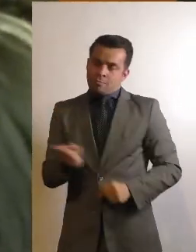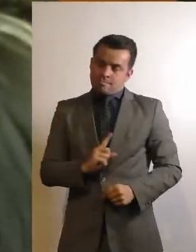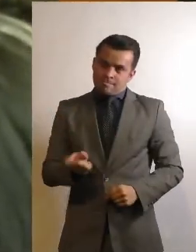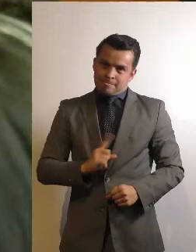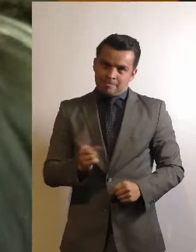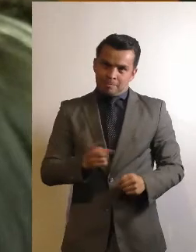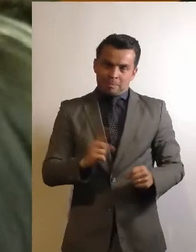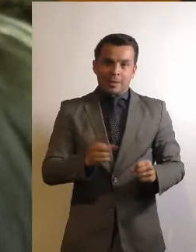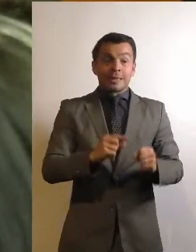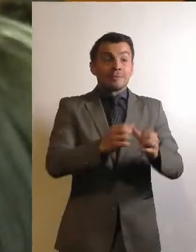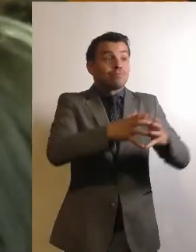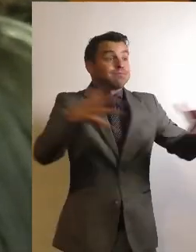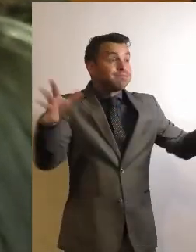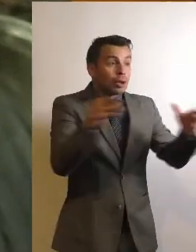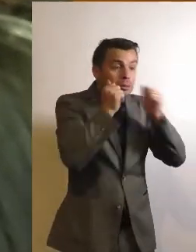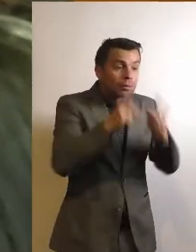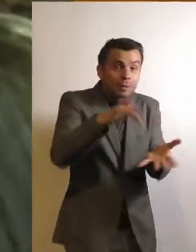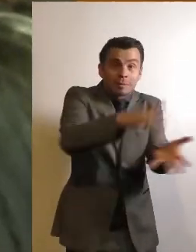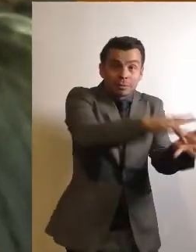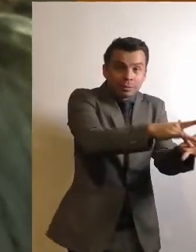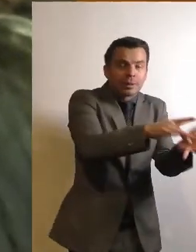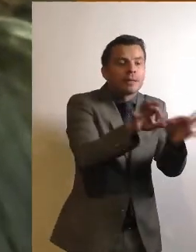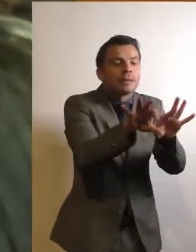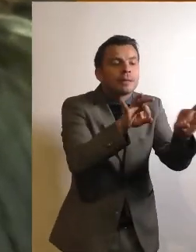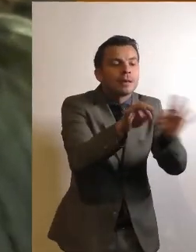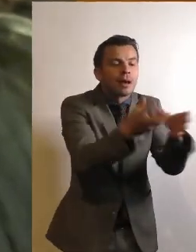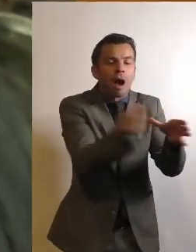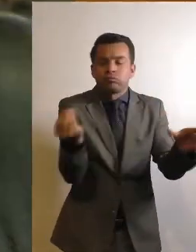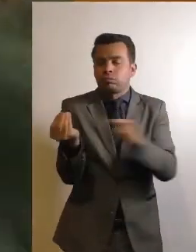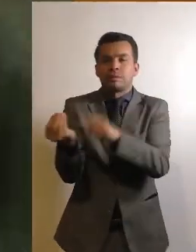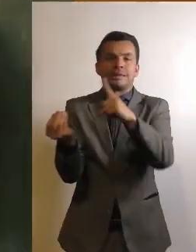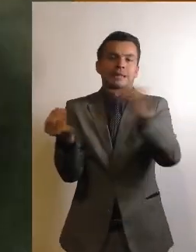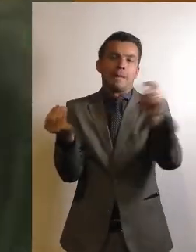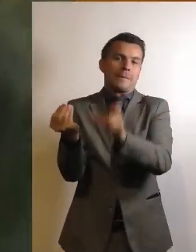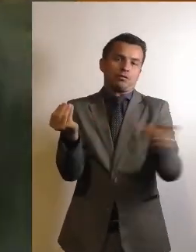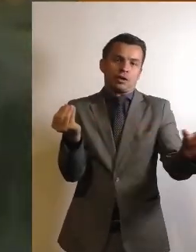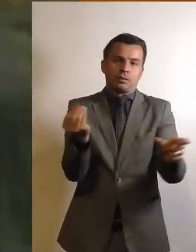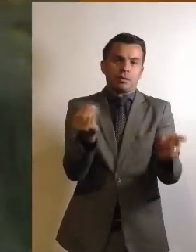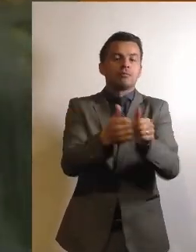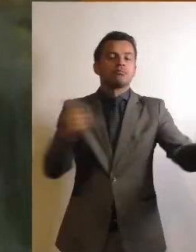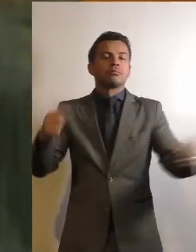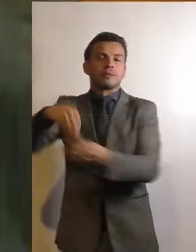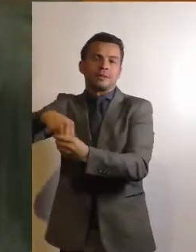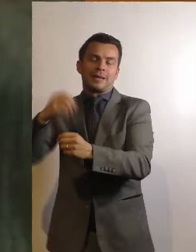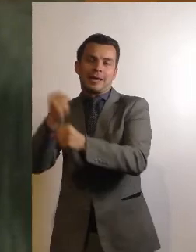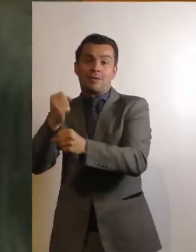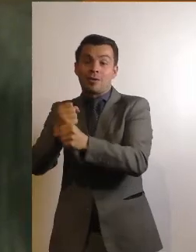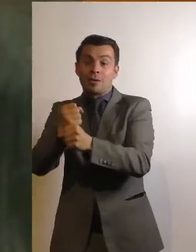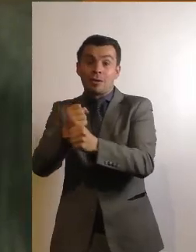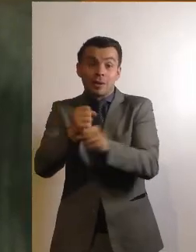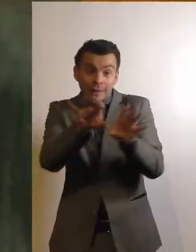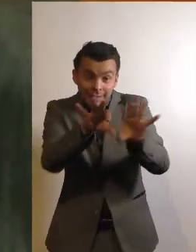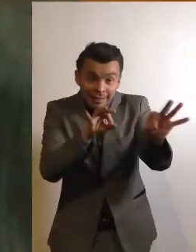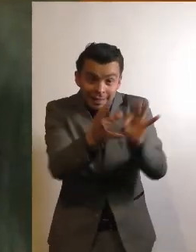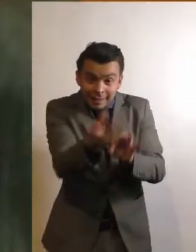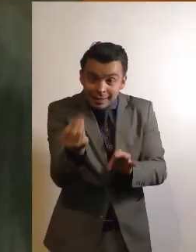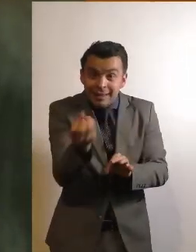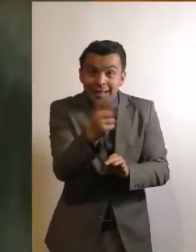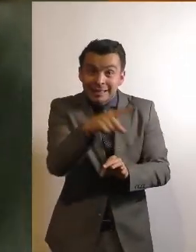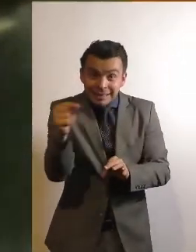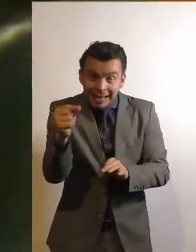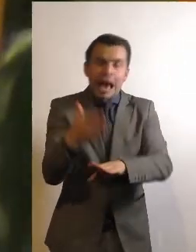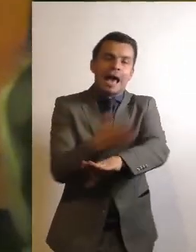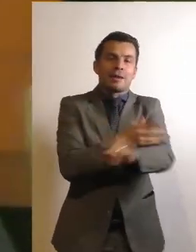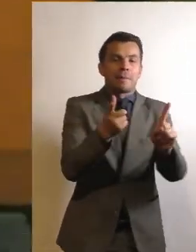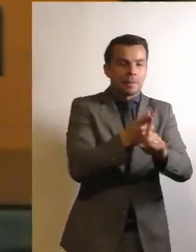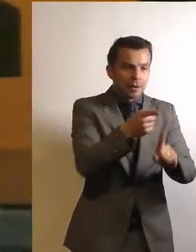de unas 100 personas, en el cual vamos a analizar en primer término el perfil de cada cargo, porque es vital